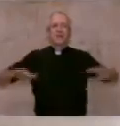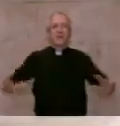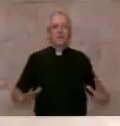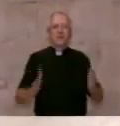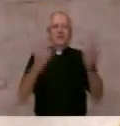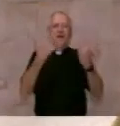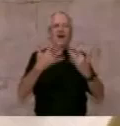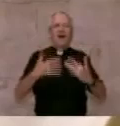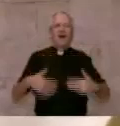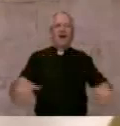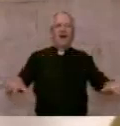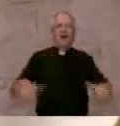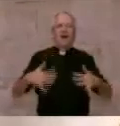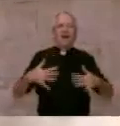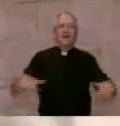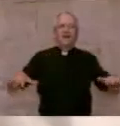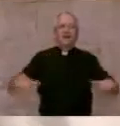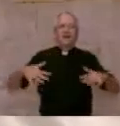Señor.